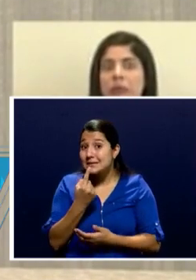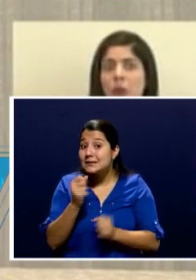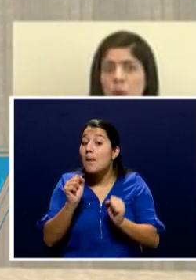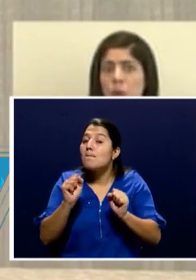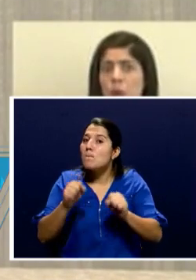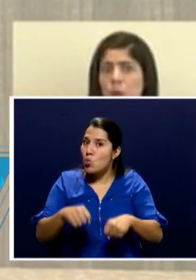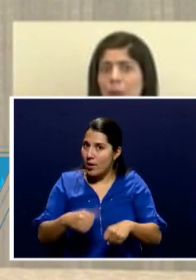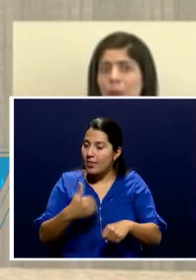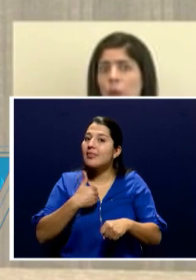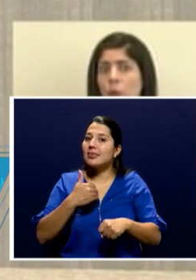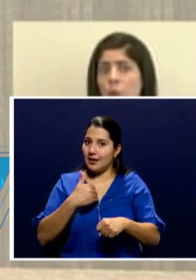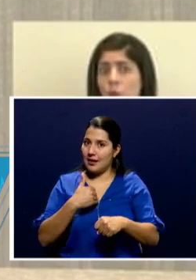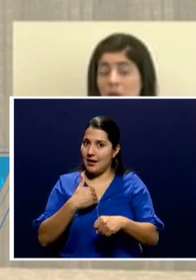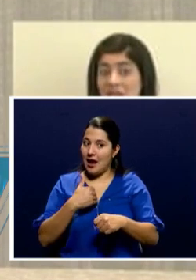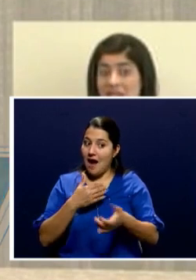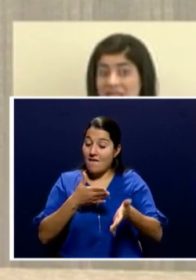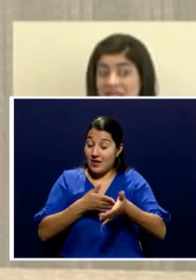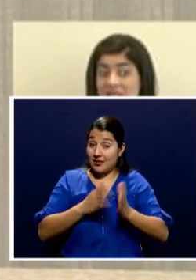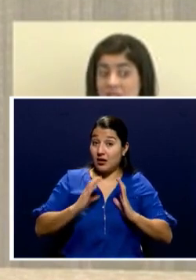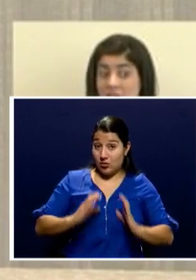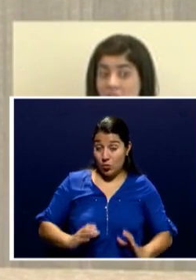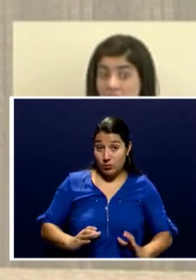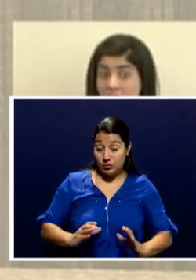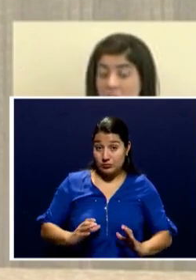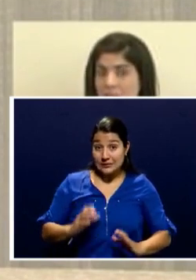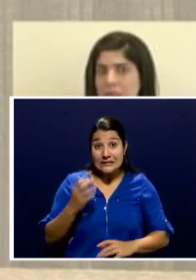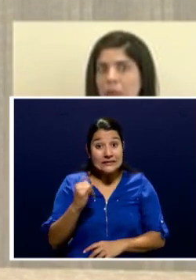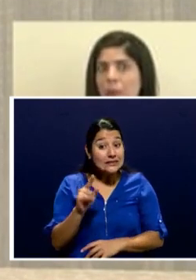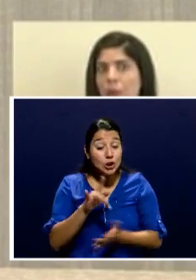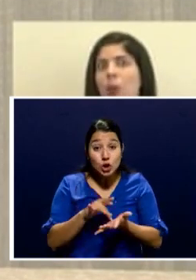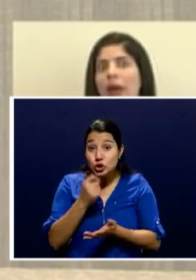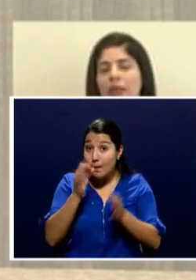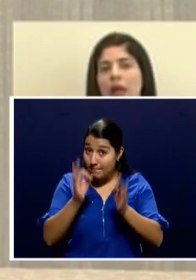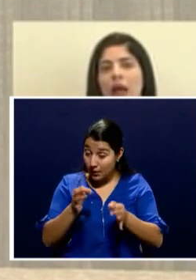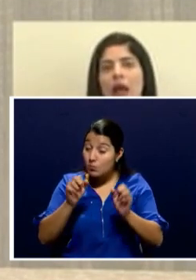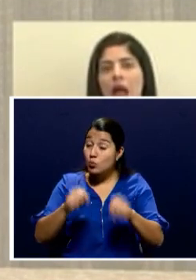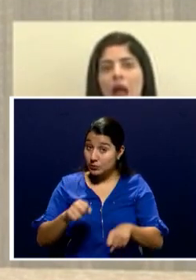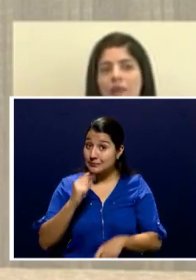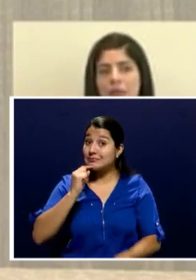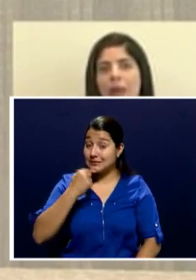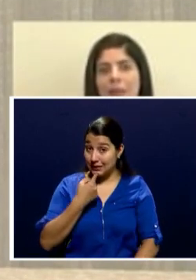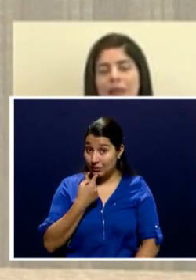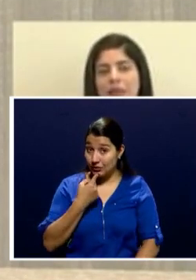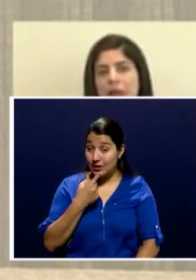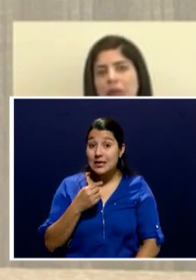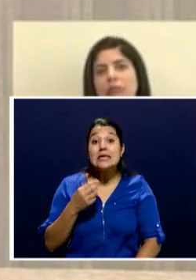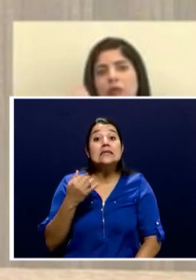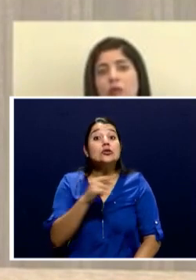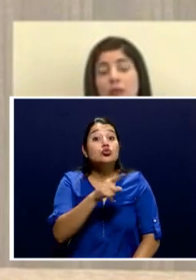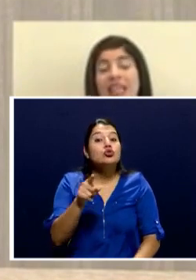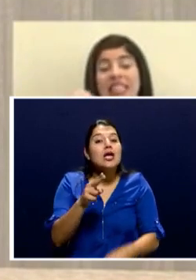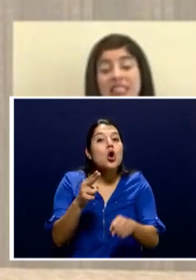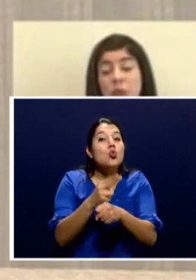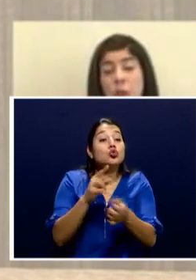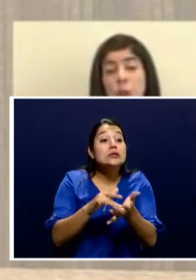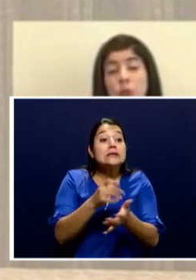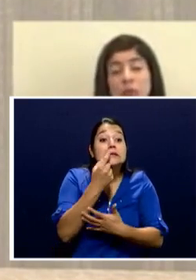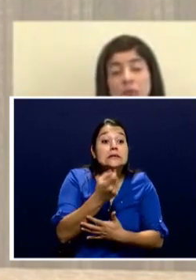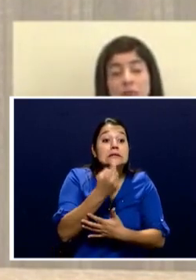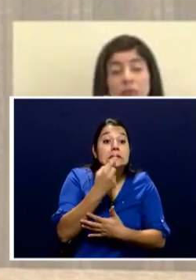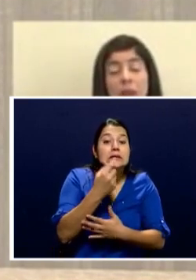y que incluso, o sea, como digo, si no se sopesan bien, hasta pueden ser severos. y además de que el uso indiscriminado de